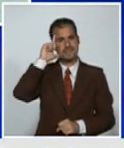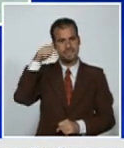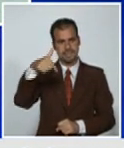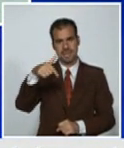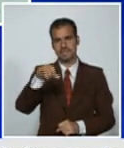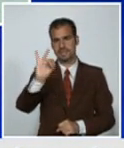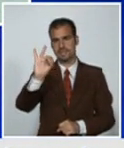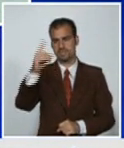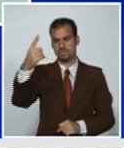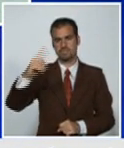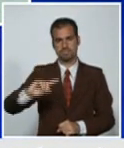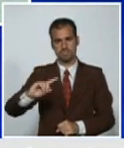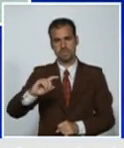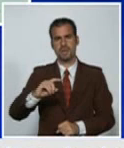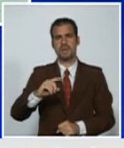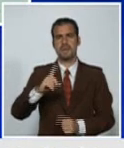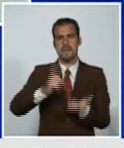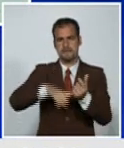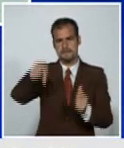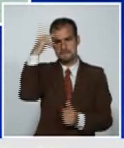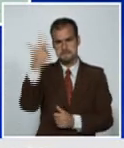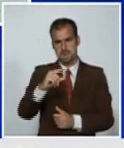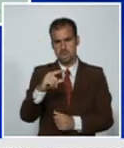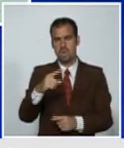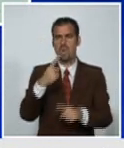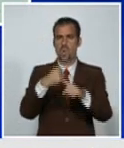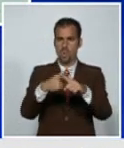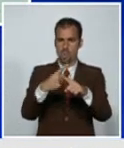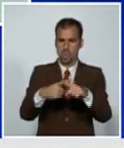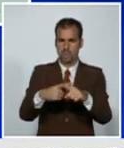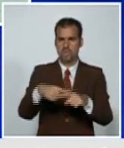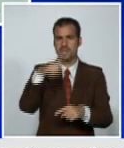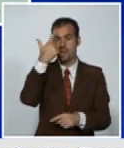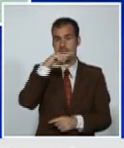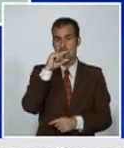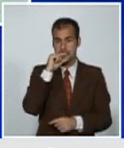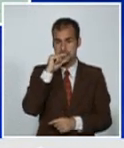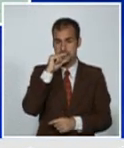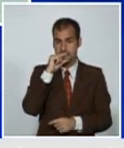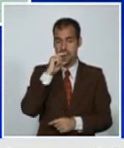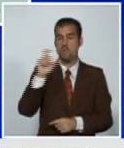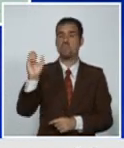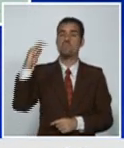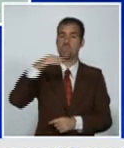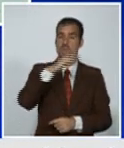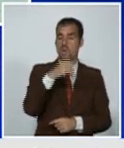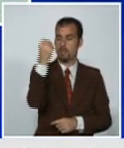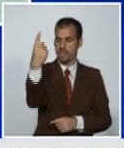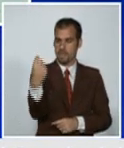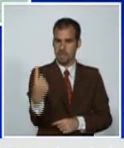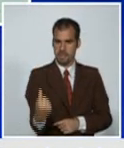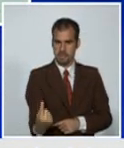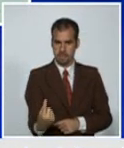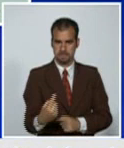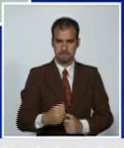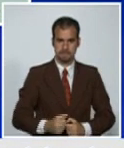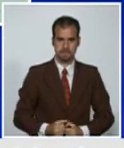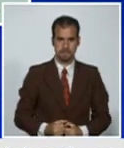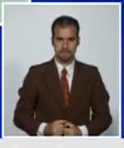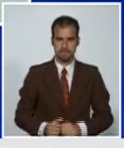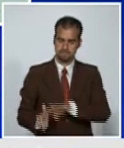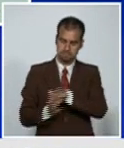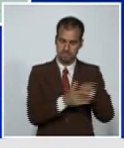Palmira, Cruces, Abreu y Cumanayagua, un caso cada uno. Villa Clara